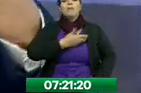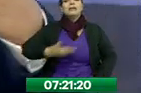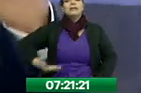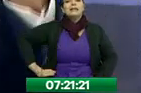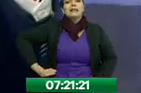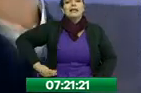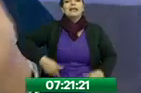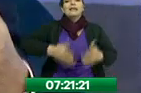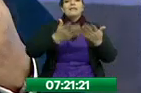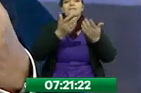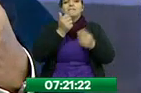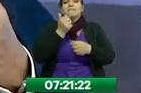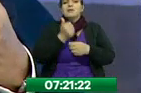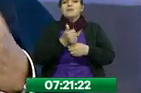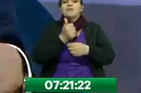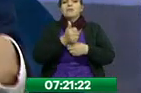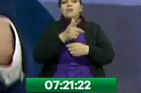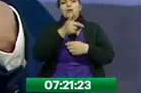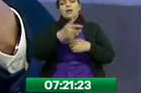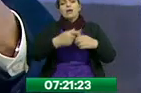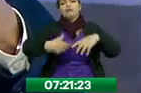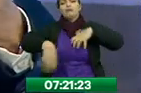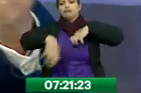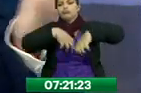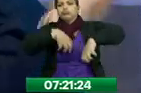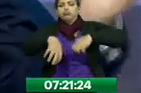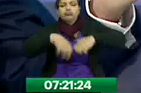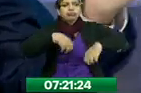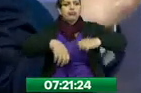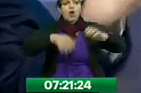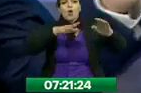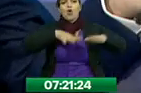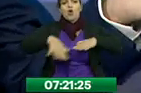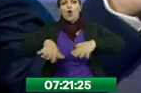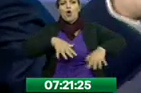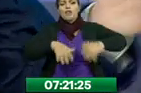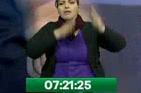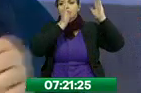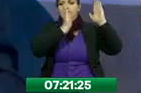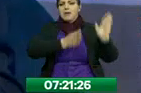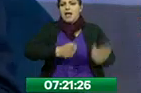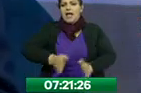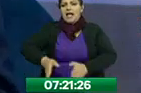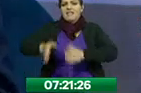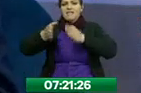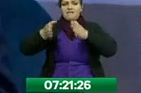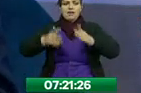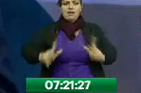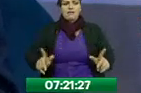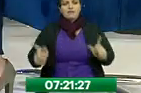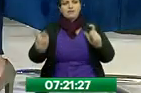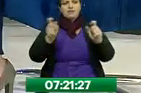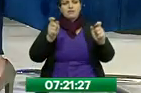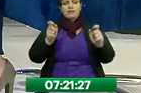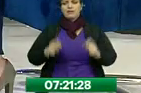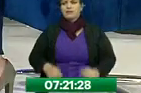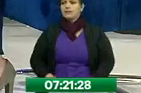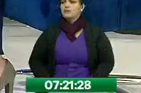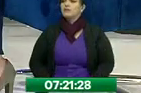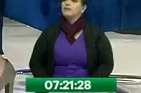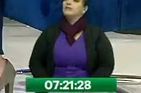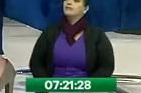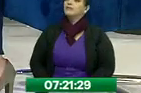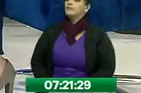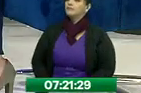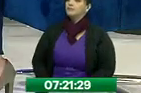él estas dos instituciones de las cuales él es la máxima autoridad. Usted habla de esa, una de las aristas o una